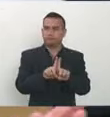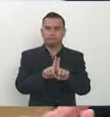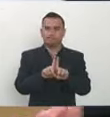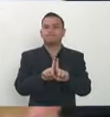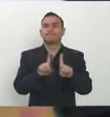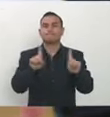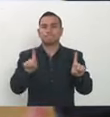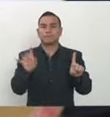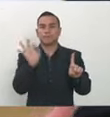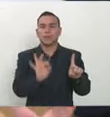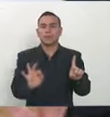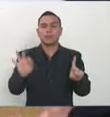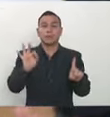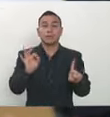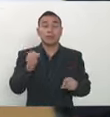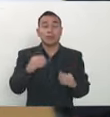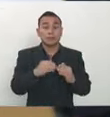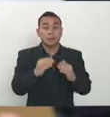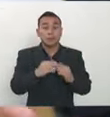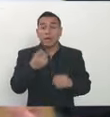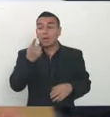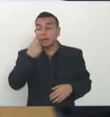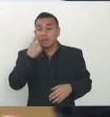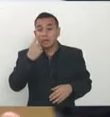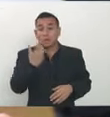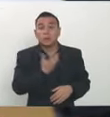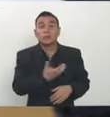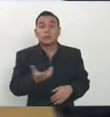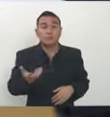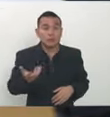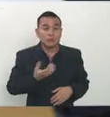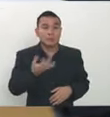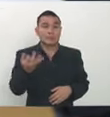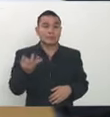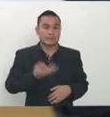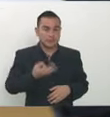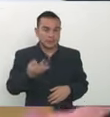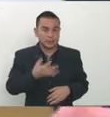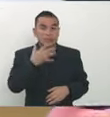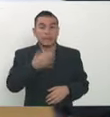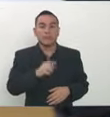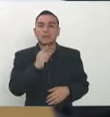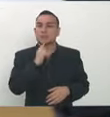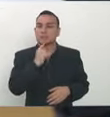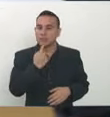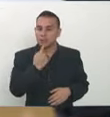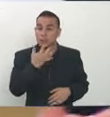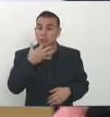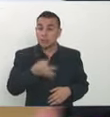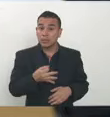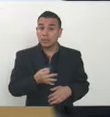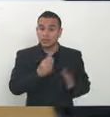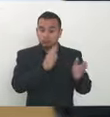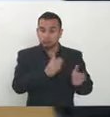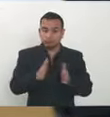llamado, las medidas de protección que cada una de las personas tenga y tome esto con seriedad. Creo que los protocolos están escritos, el trabajo está